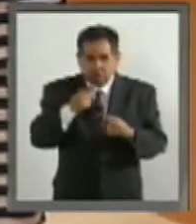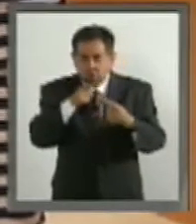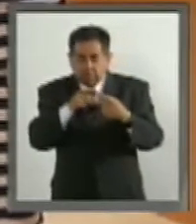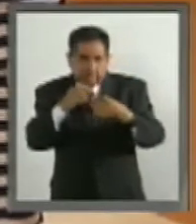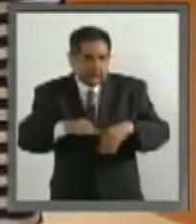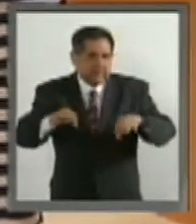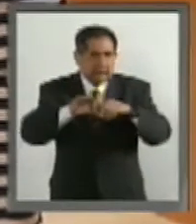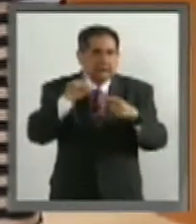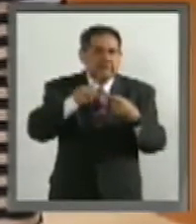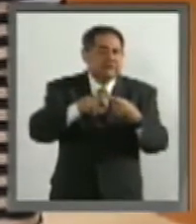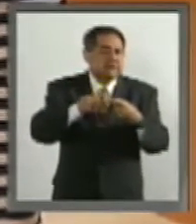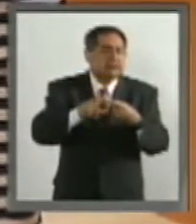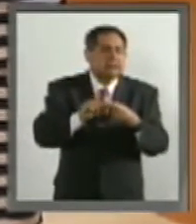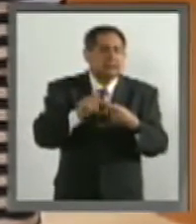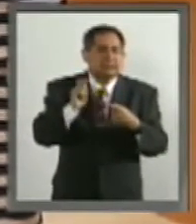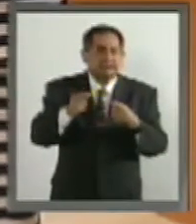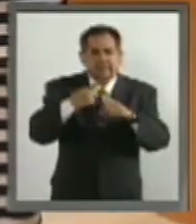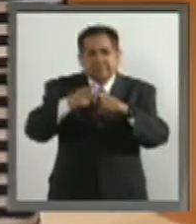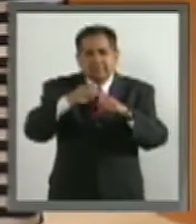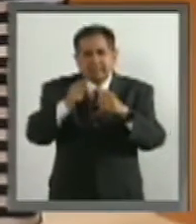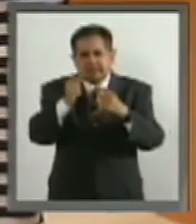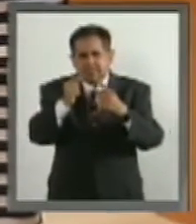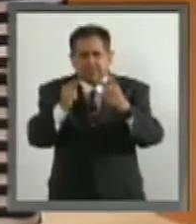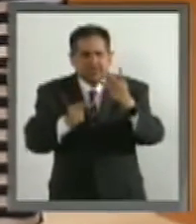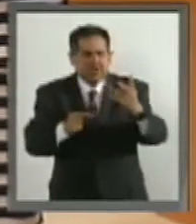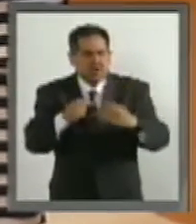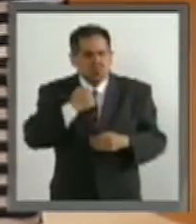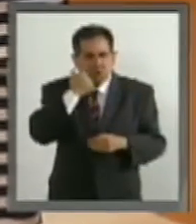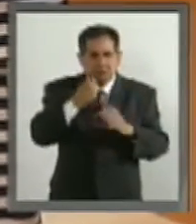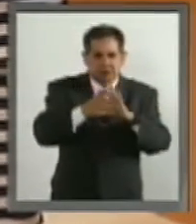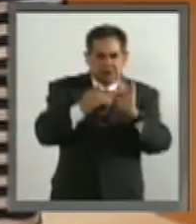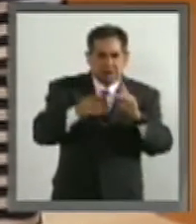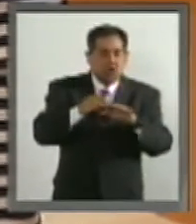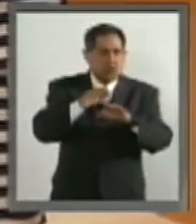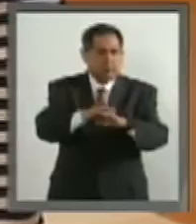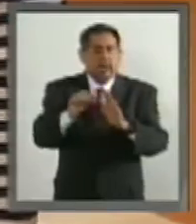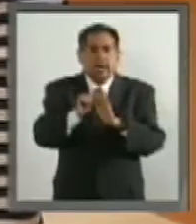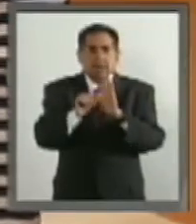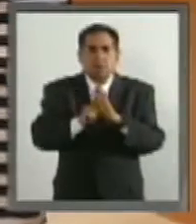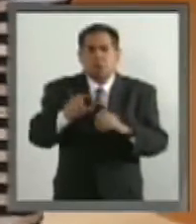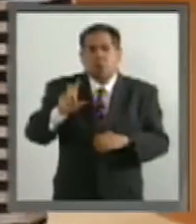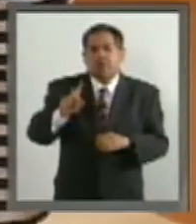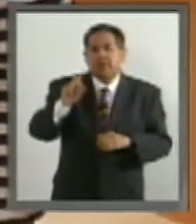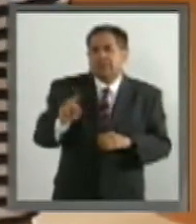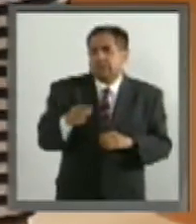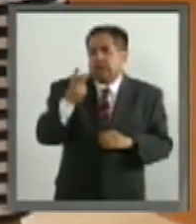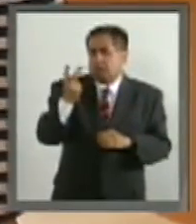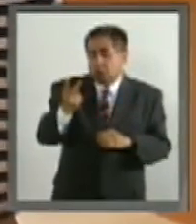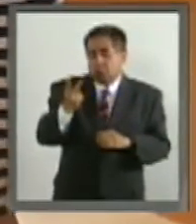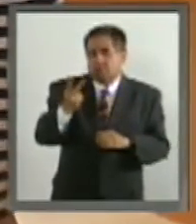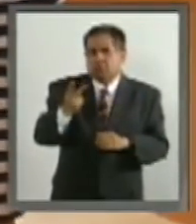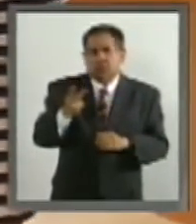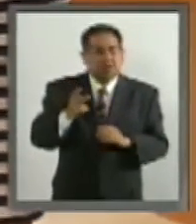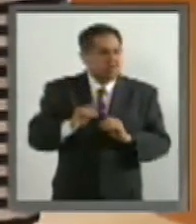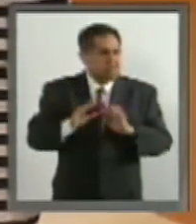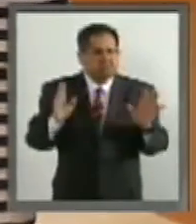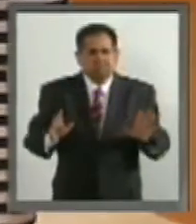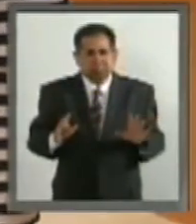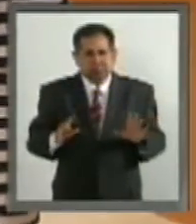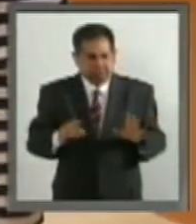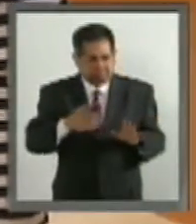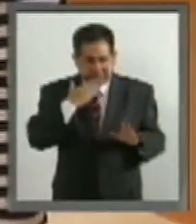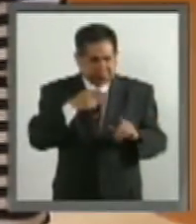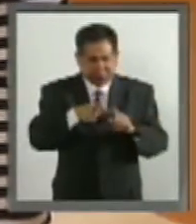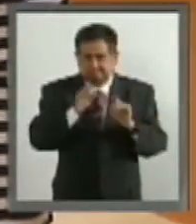rescatar varias de ellas. Yo creo que la del artículo 32 no tiene